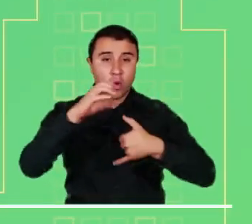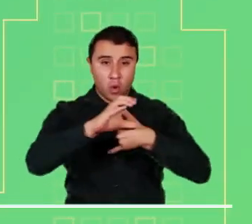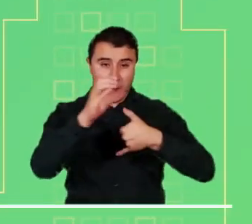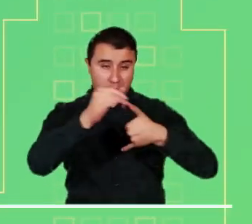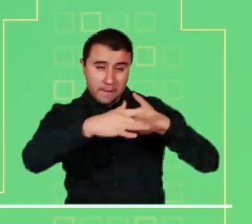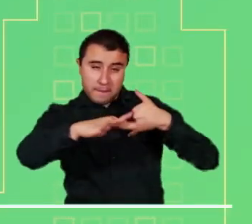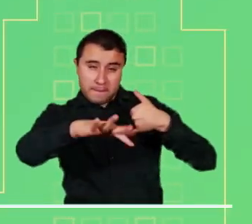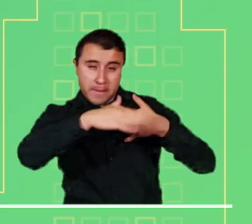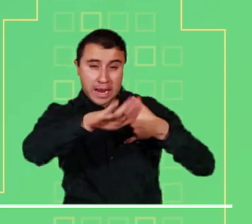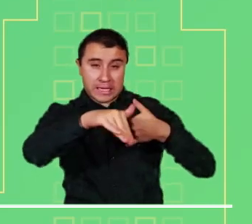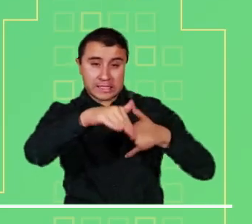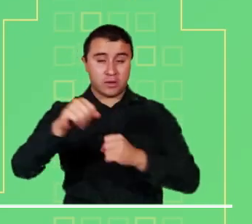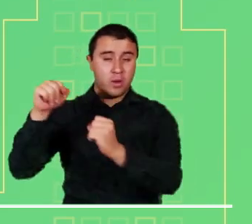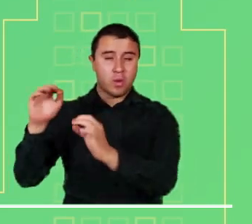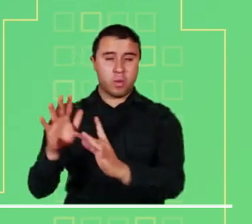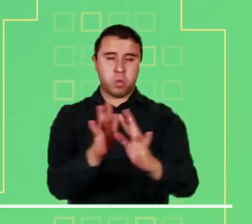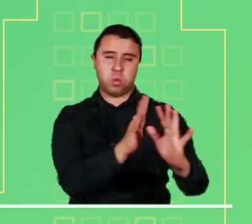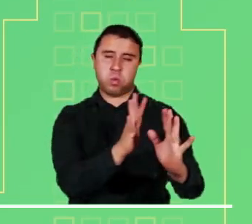Nariño y Cauca.